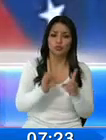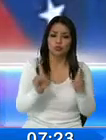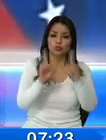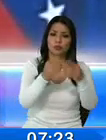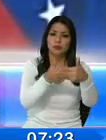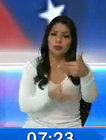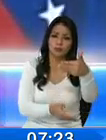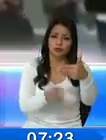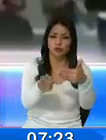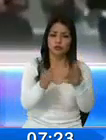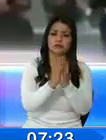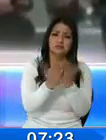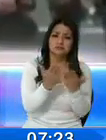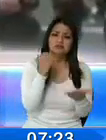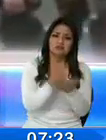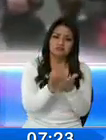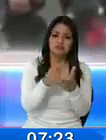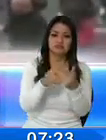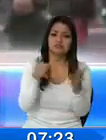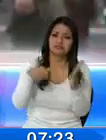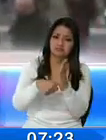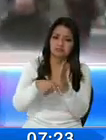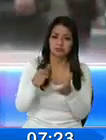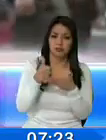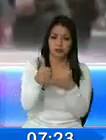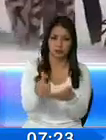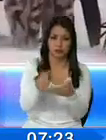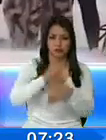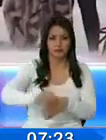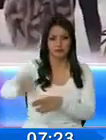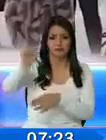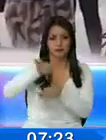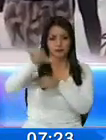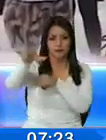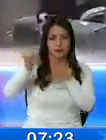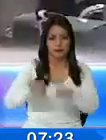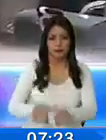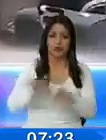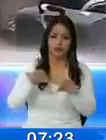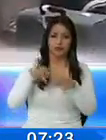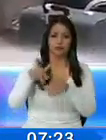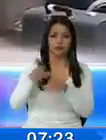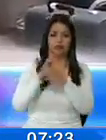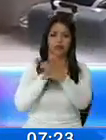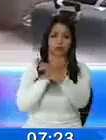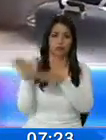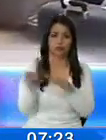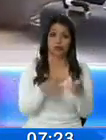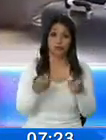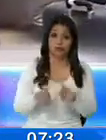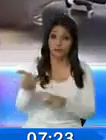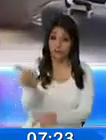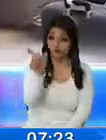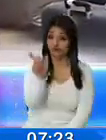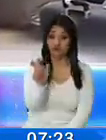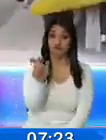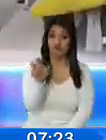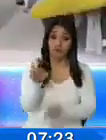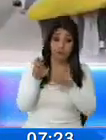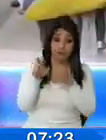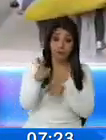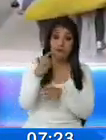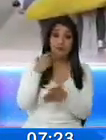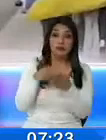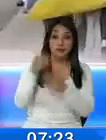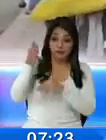de identidad y de viaje de sus nacionales. Además, se aprobó acoger los documentos de viaje vencidos como documentos de